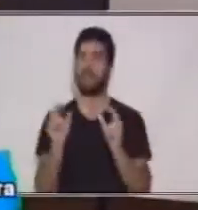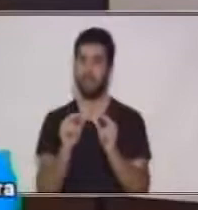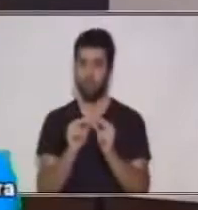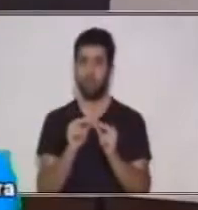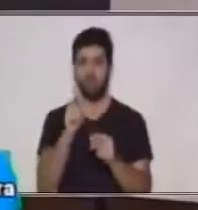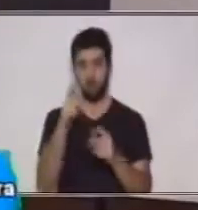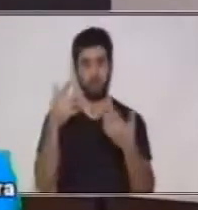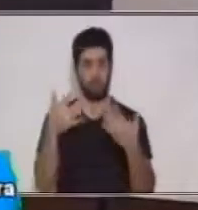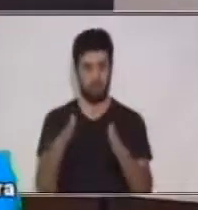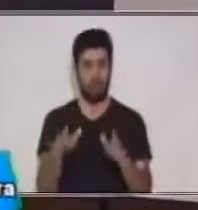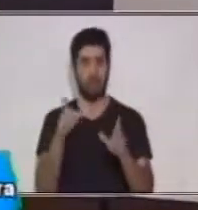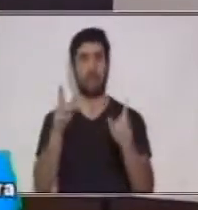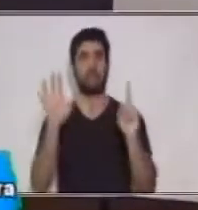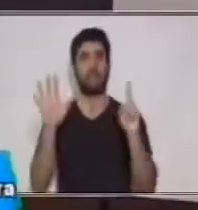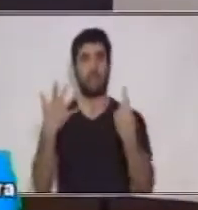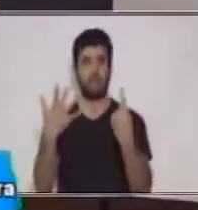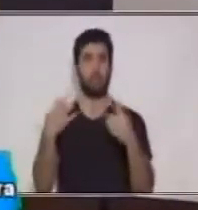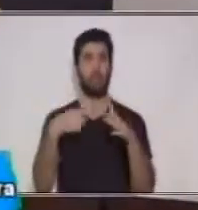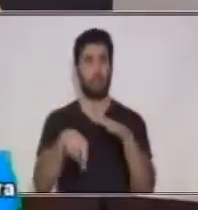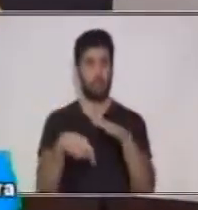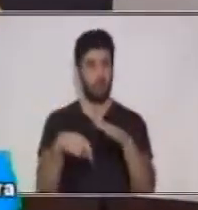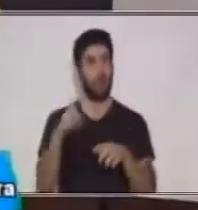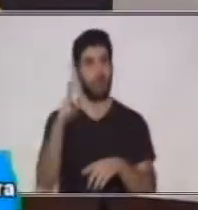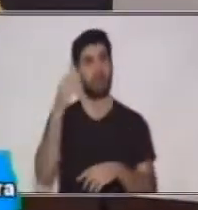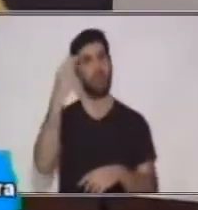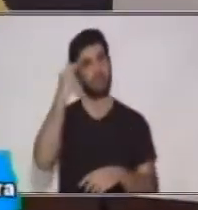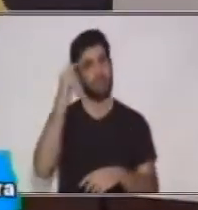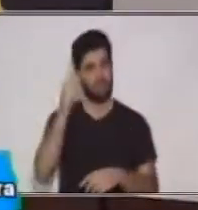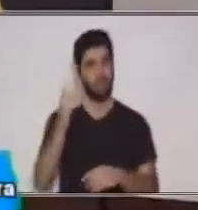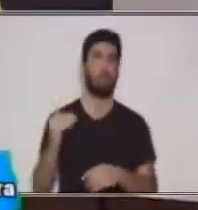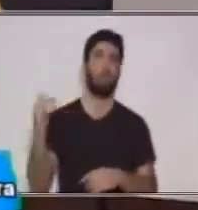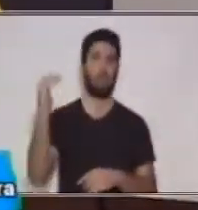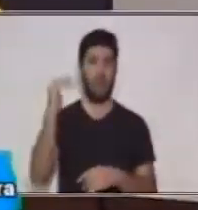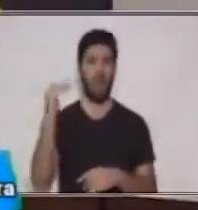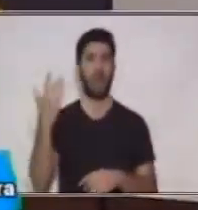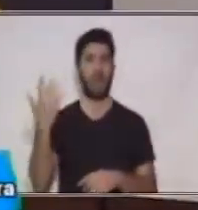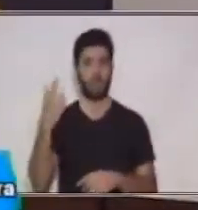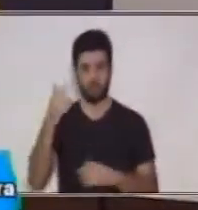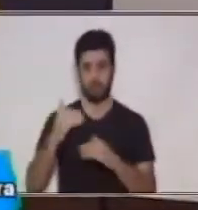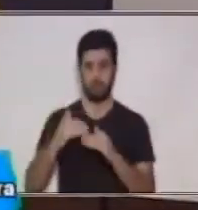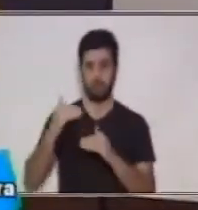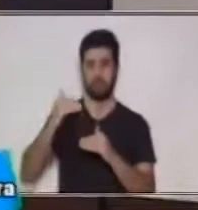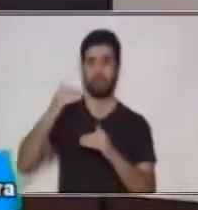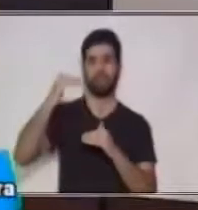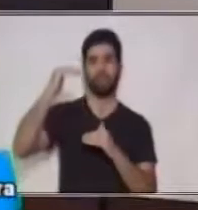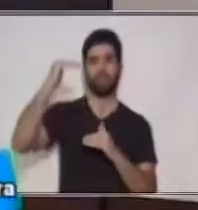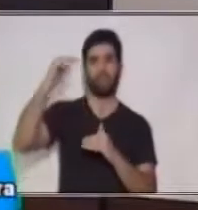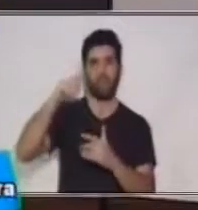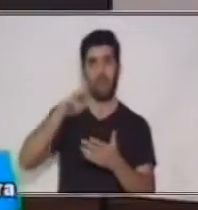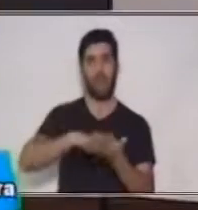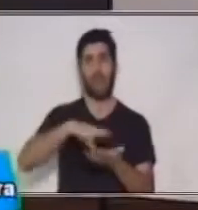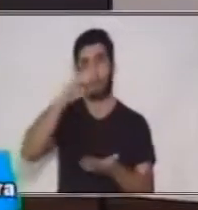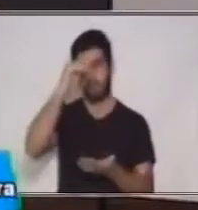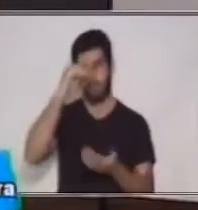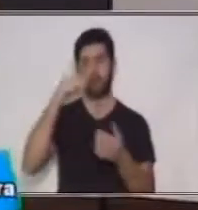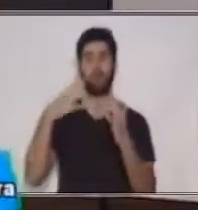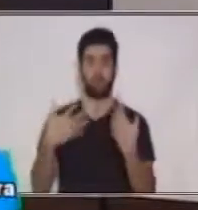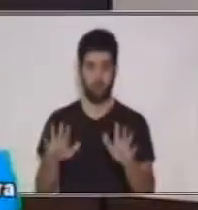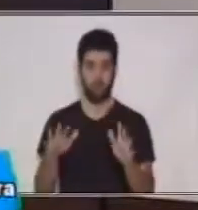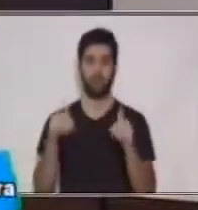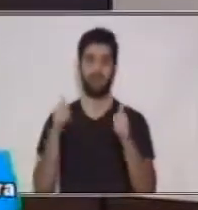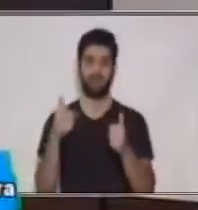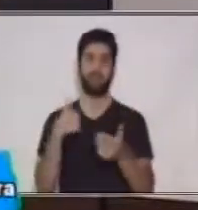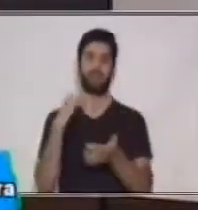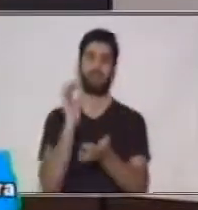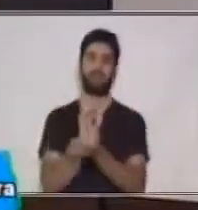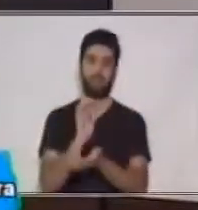estás en sexto, tú ya sabes un poquito más que los pequeños, fuiste durante toda la etapa de la primaria aprendiendo. Así es de que